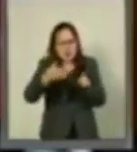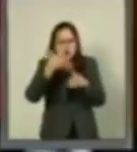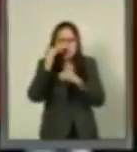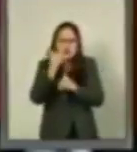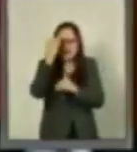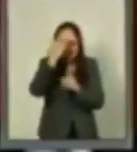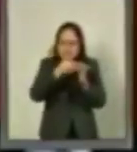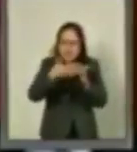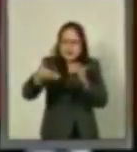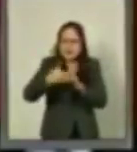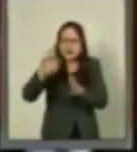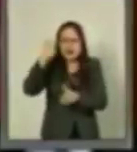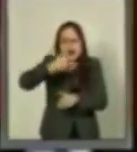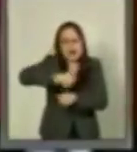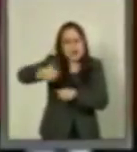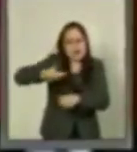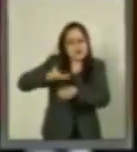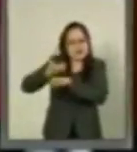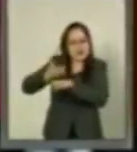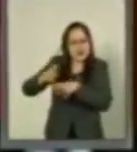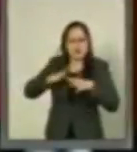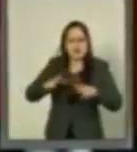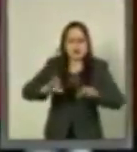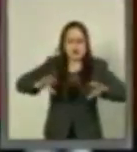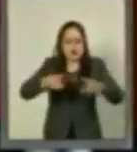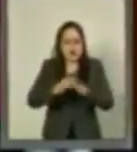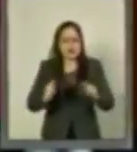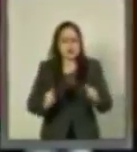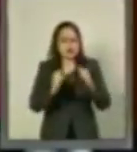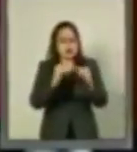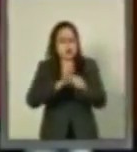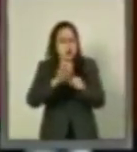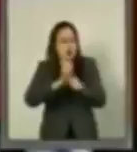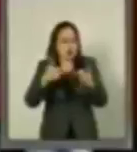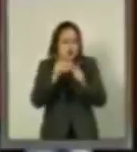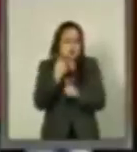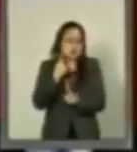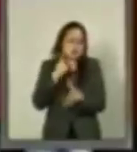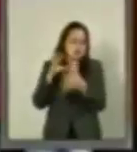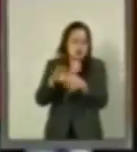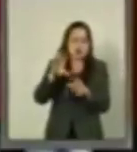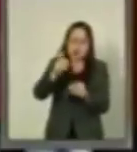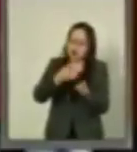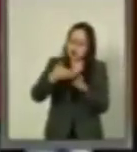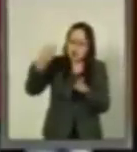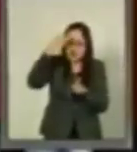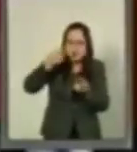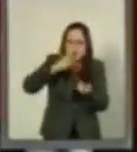plazos, para que cada entidad forme las instituciones, más allá de partidos políticos y más allá de